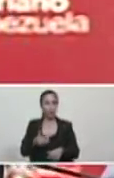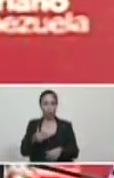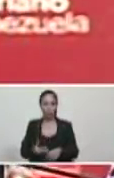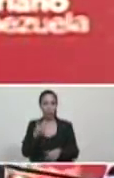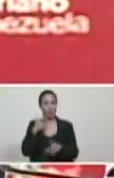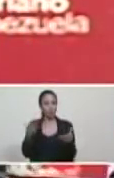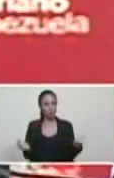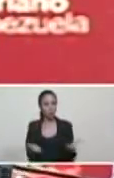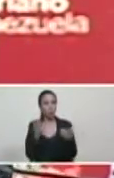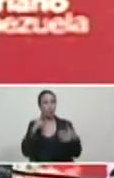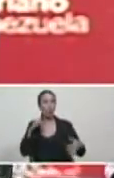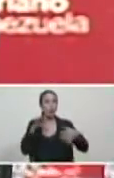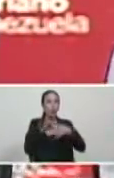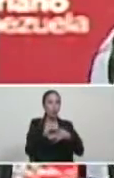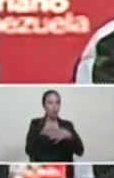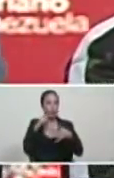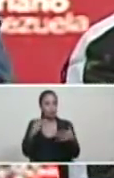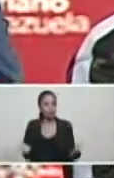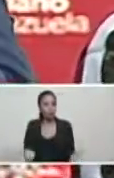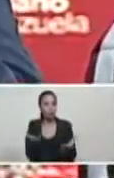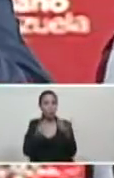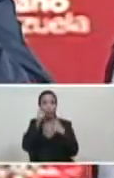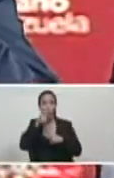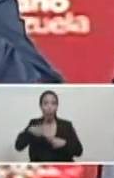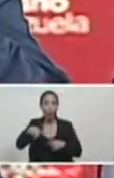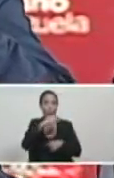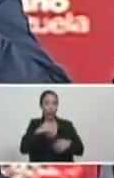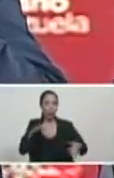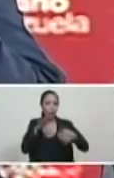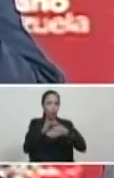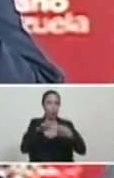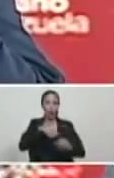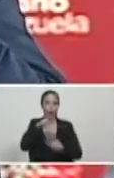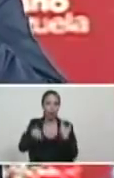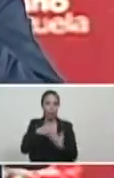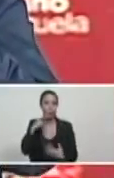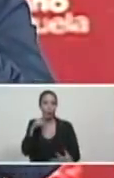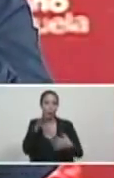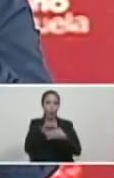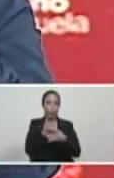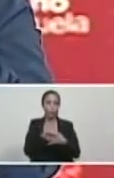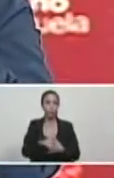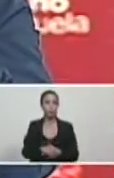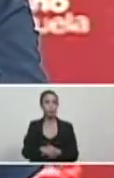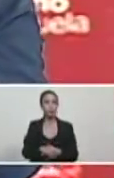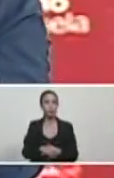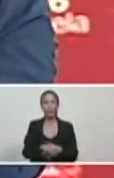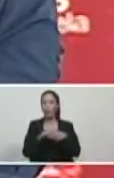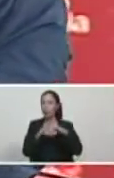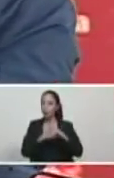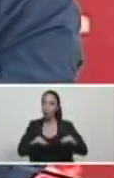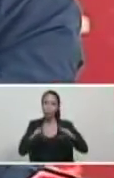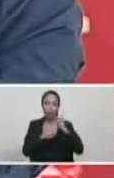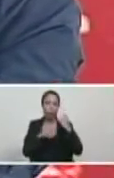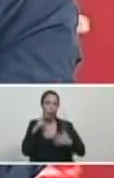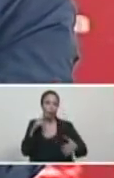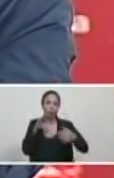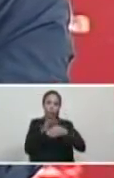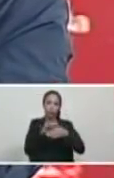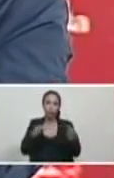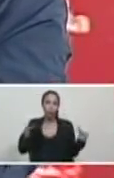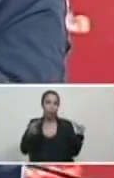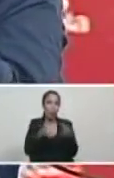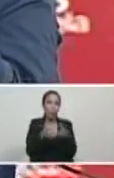lugar, unificar las fuerzas revolucionarias, todos los movimientos sociales, el partido, el gran